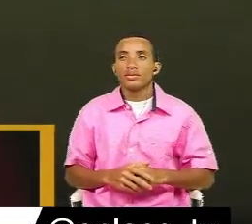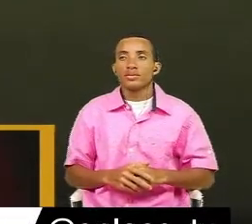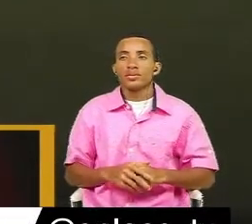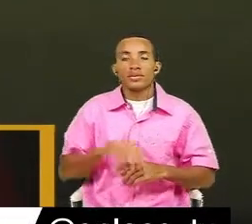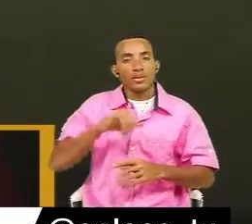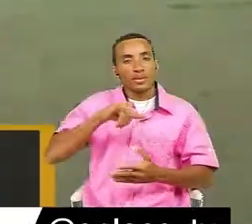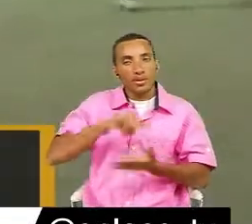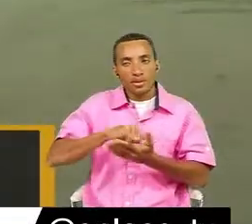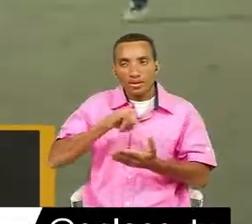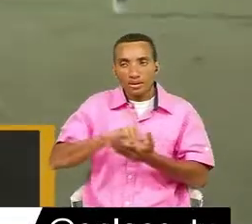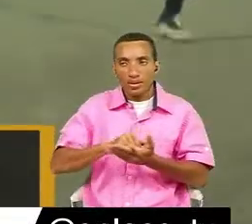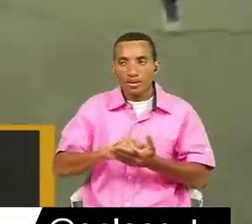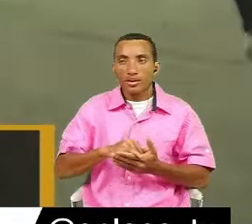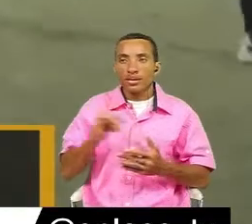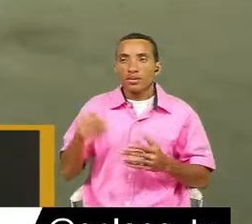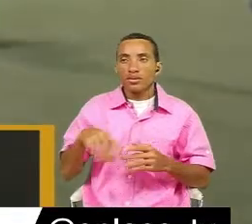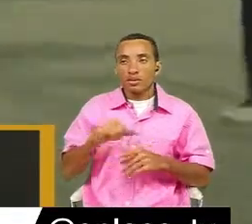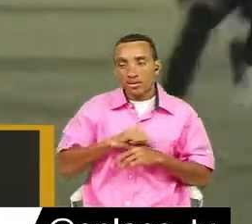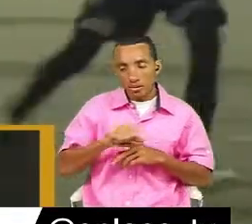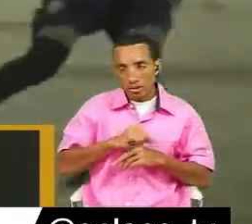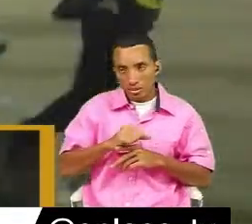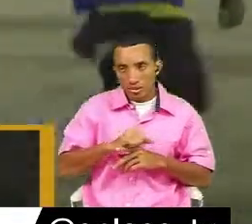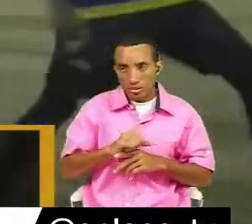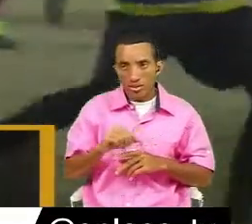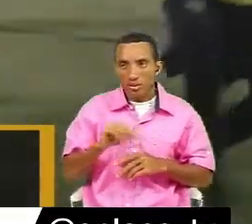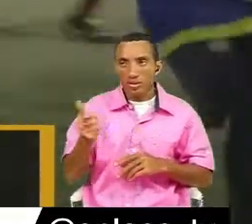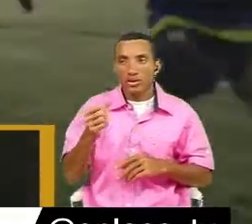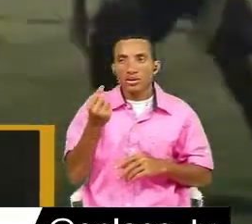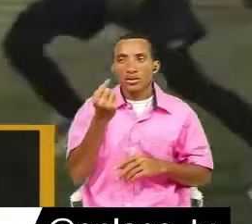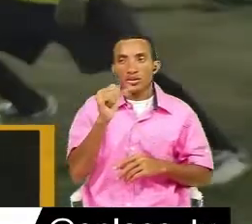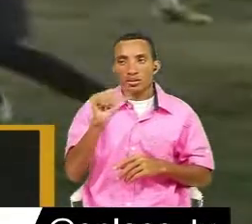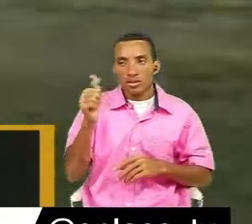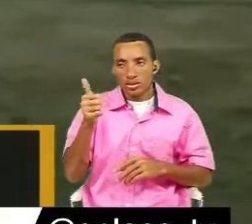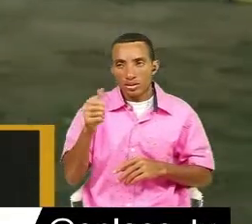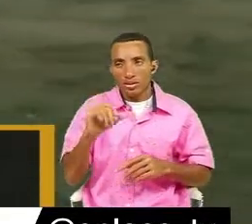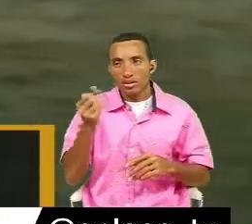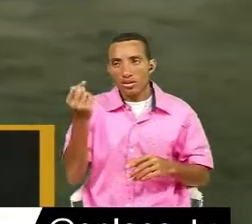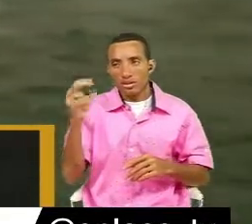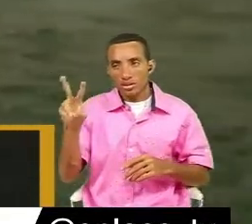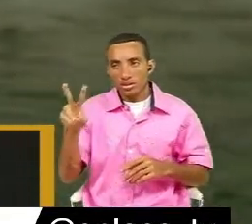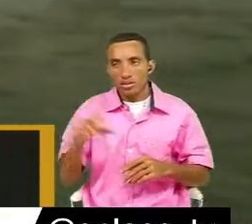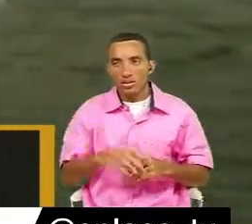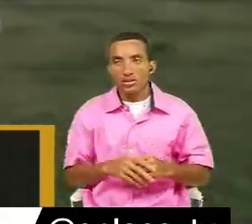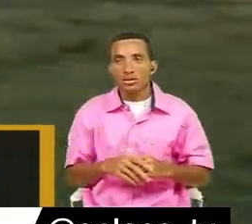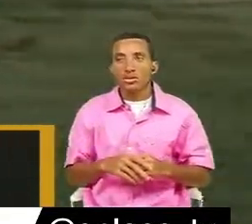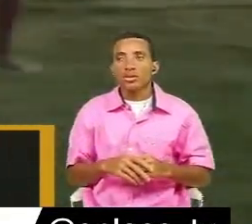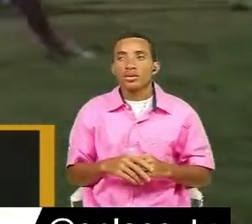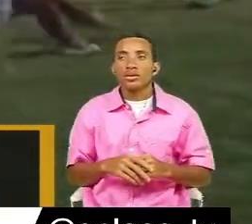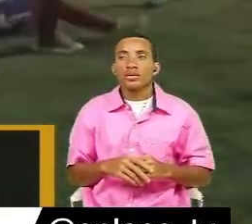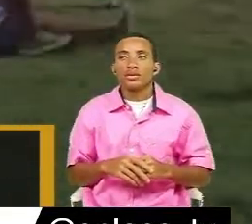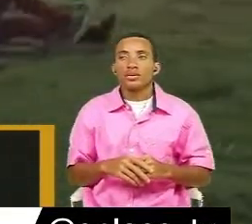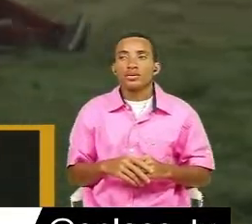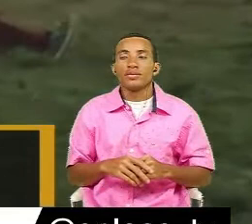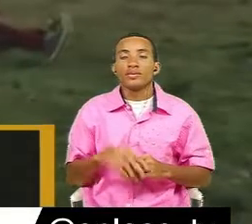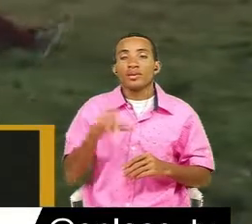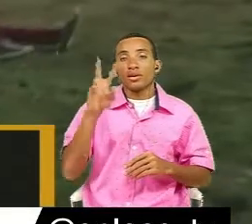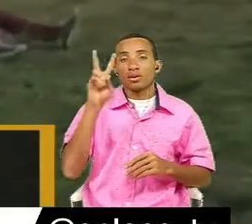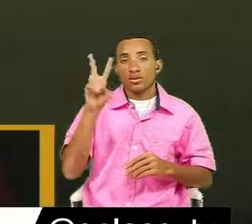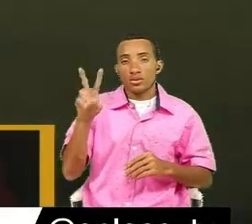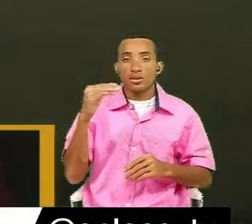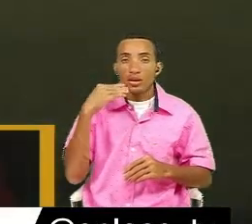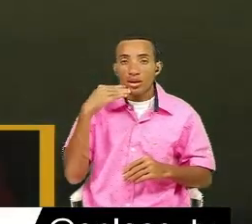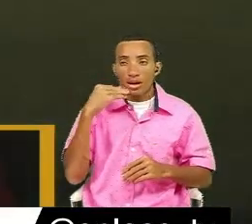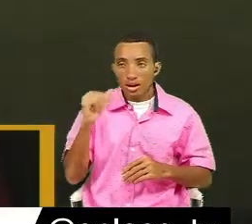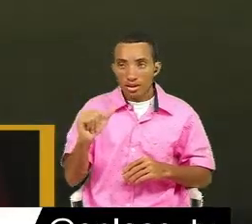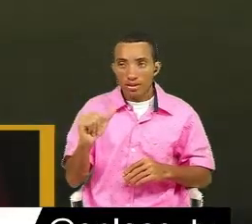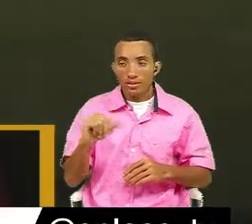manera se está jugando con la categoría sub-10, con la categoría sub-12 y las dos categorías femeninas que tenemos, la